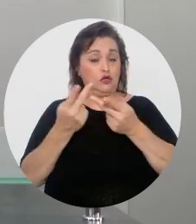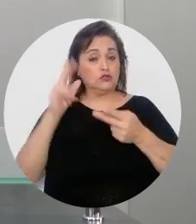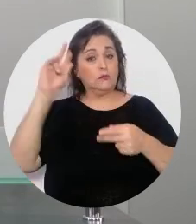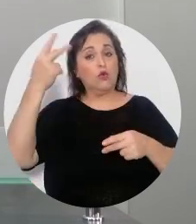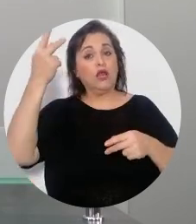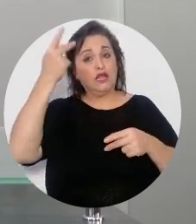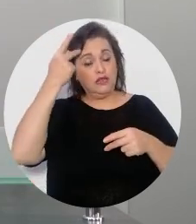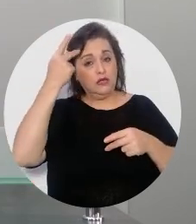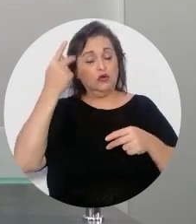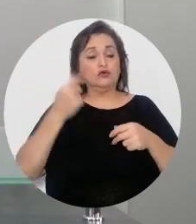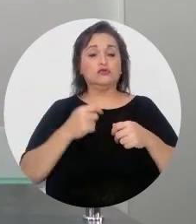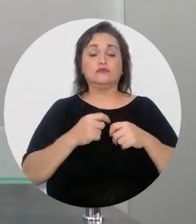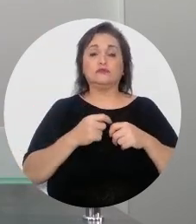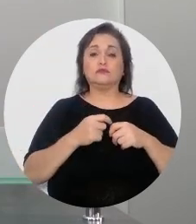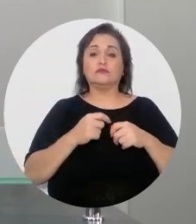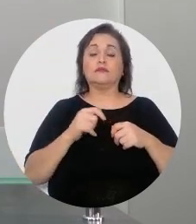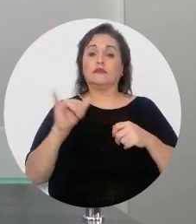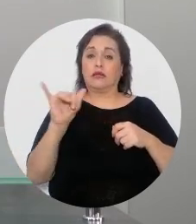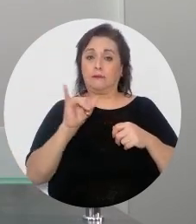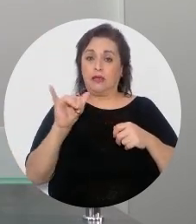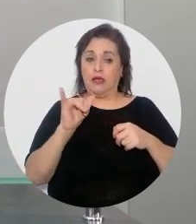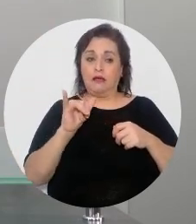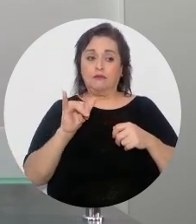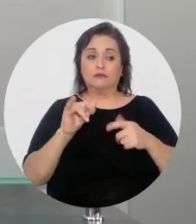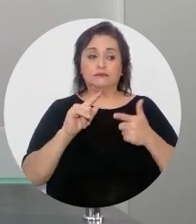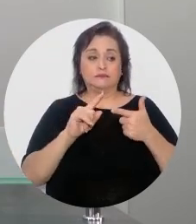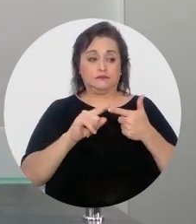políticos, el de